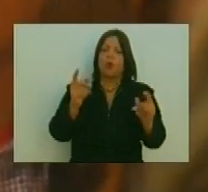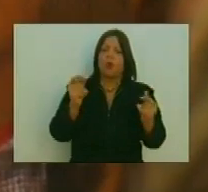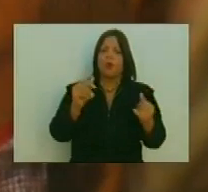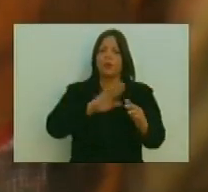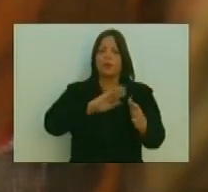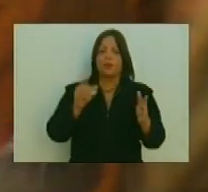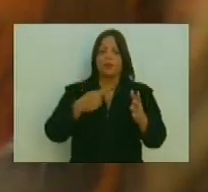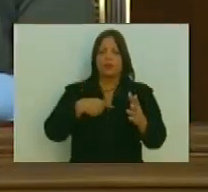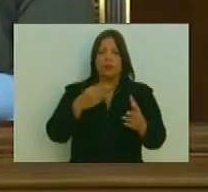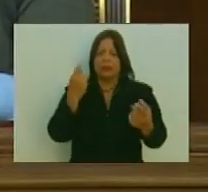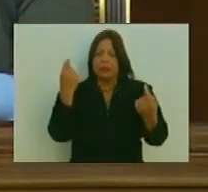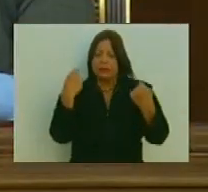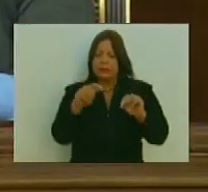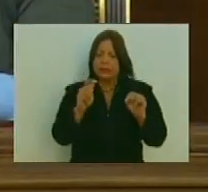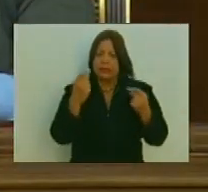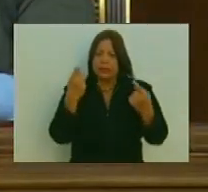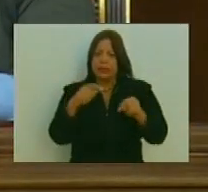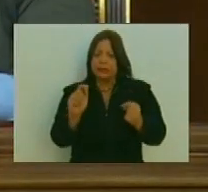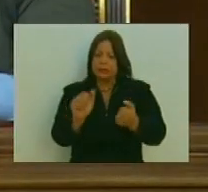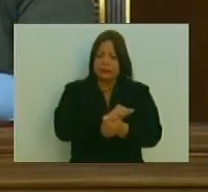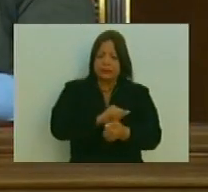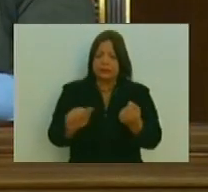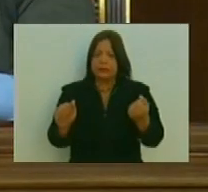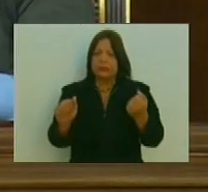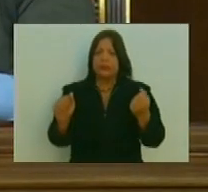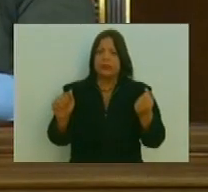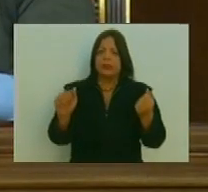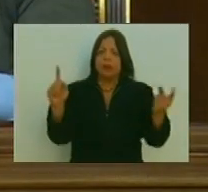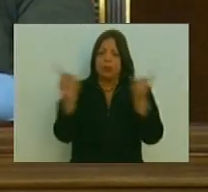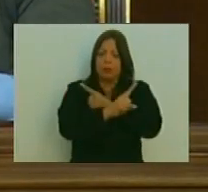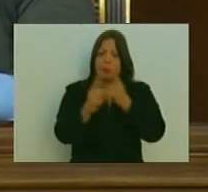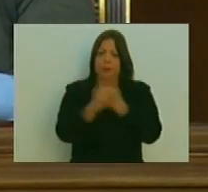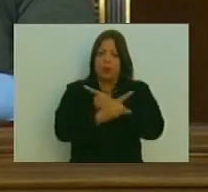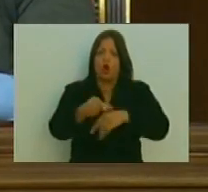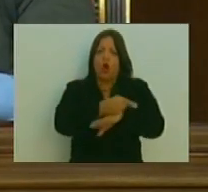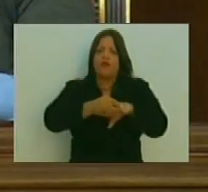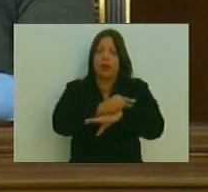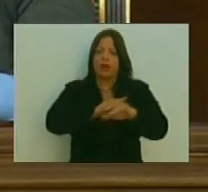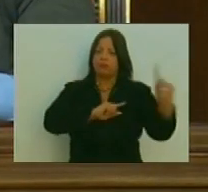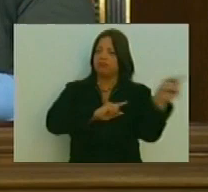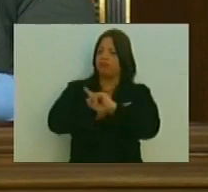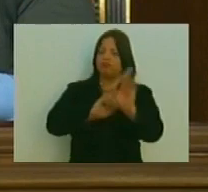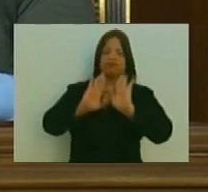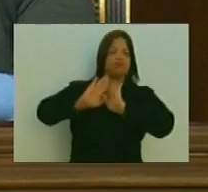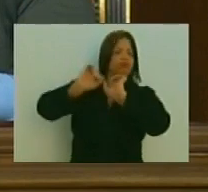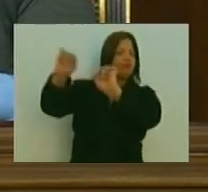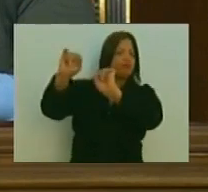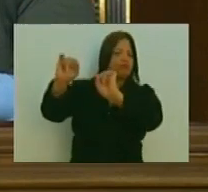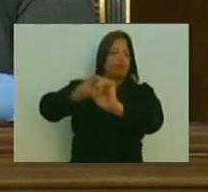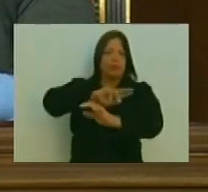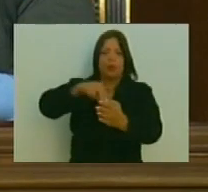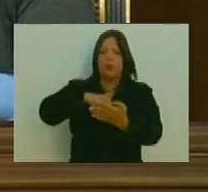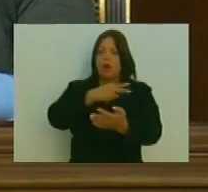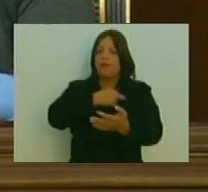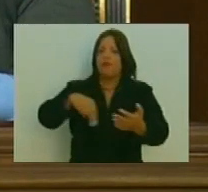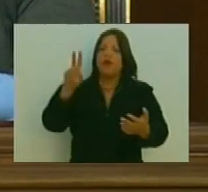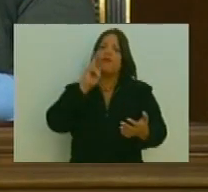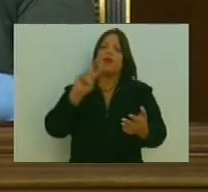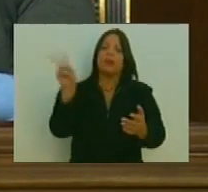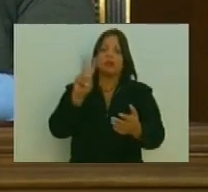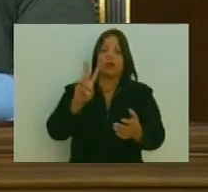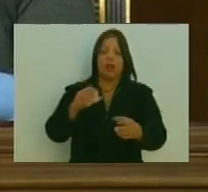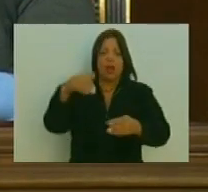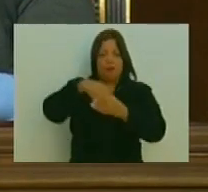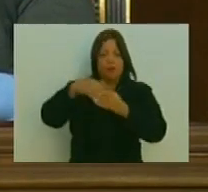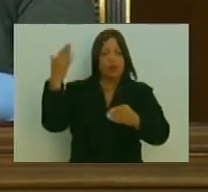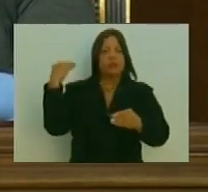declarada intención de deponer y sustituir el gobierno de la República Bolivariana de Venezuela, legítimo